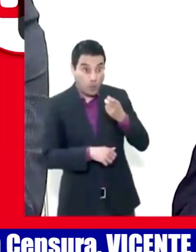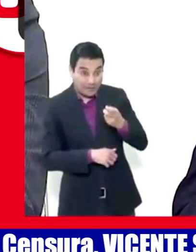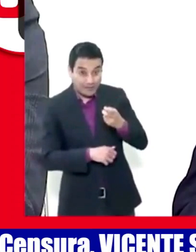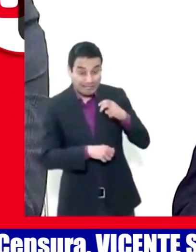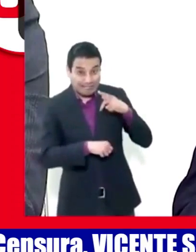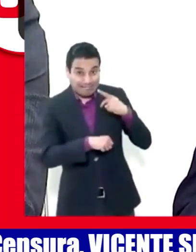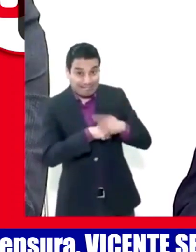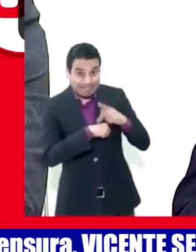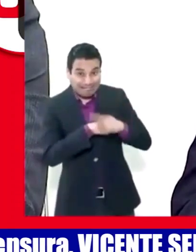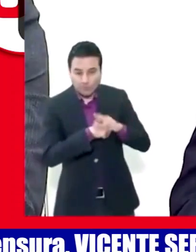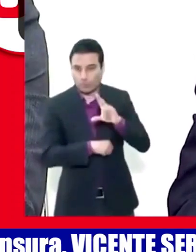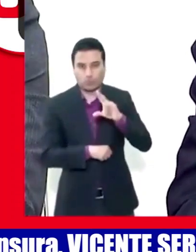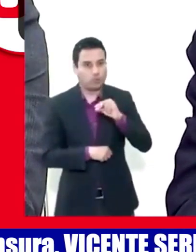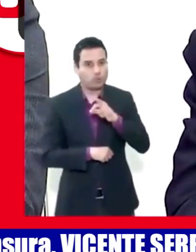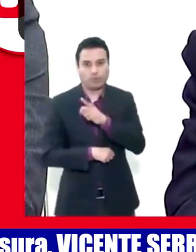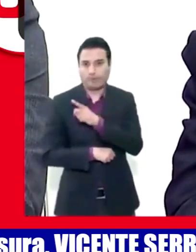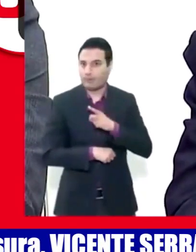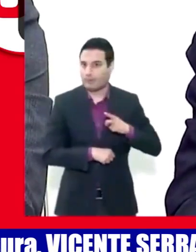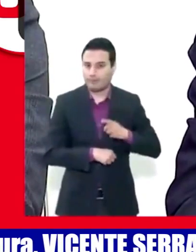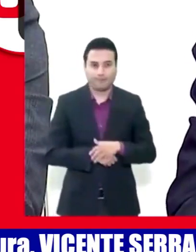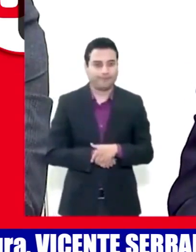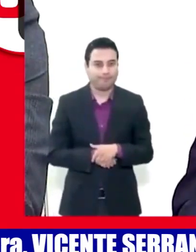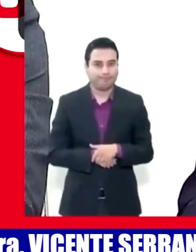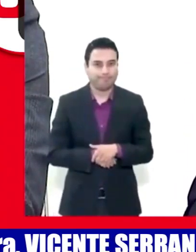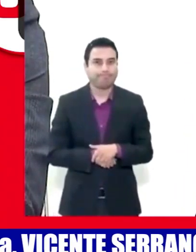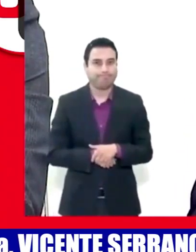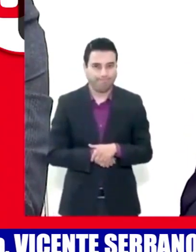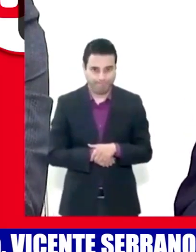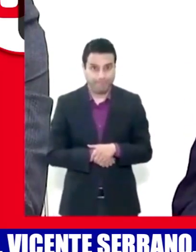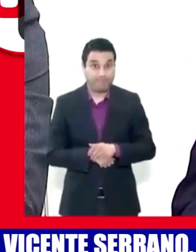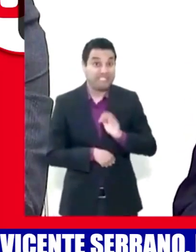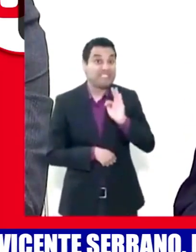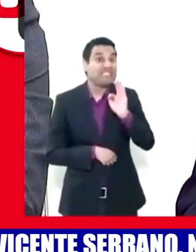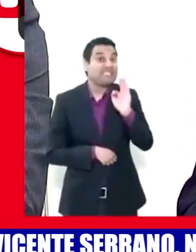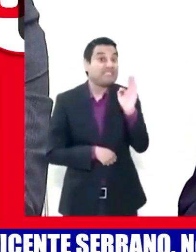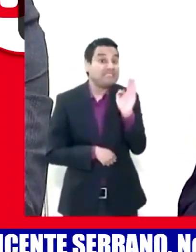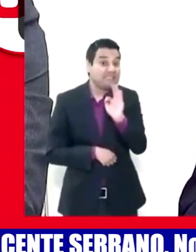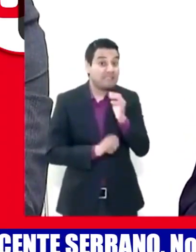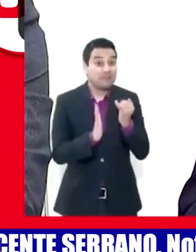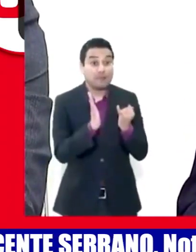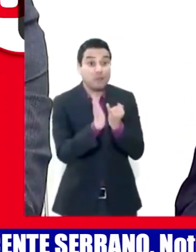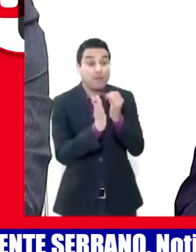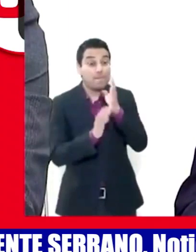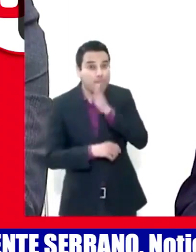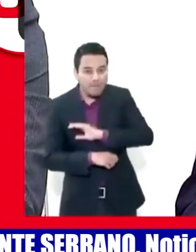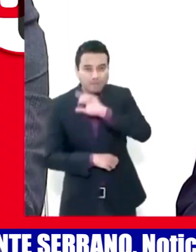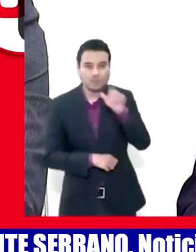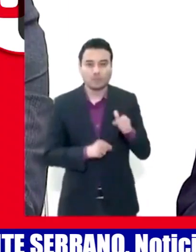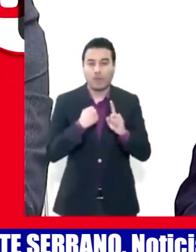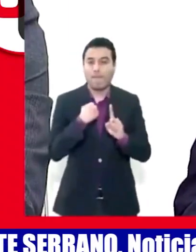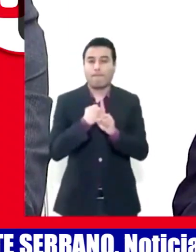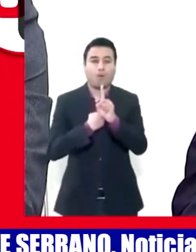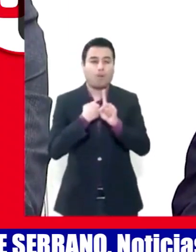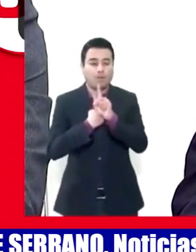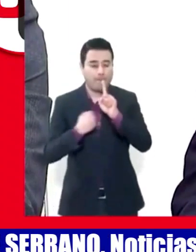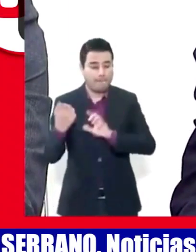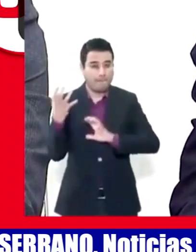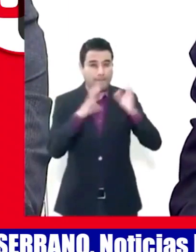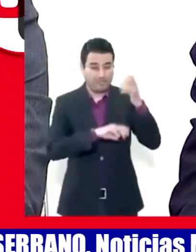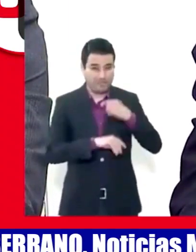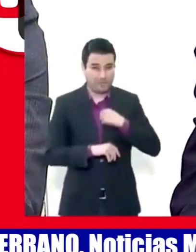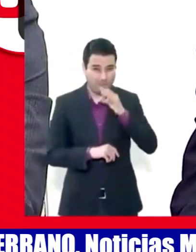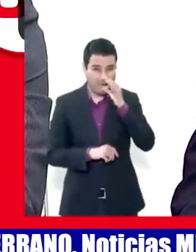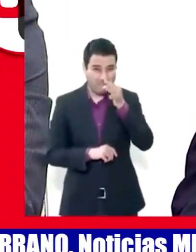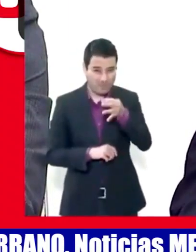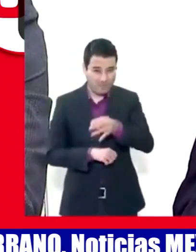decir crear como decía un problema donde hoy no lo hay por lo anterior reitero una vez más